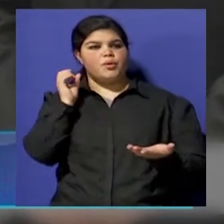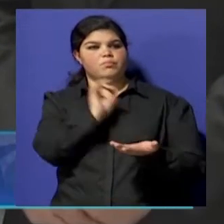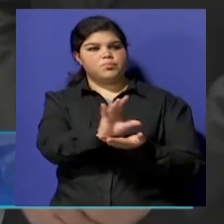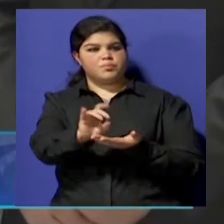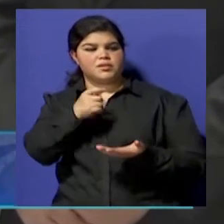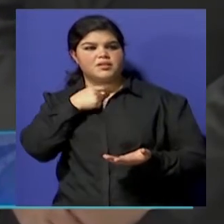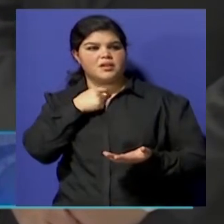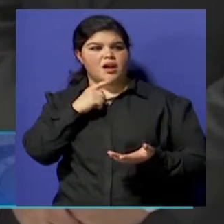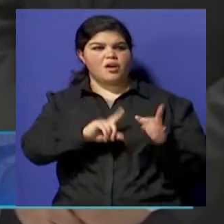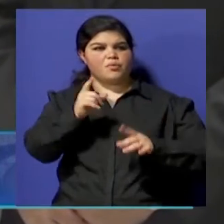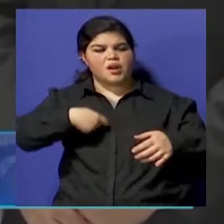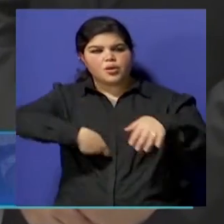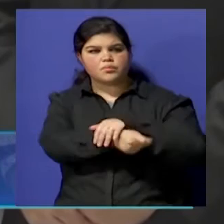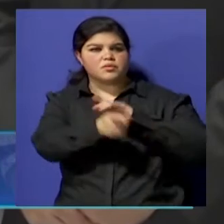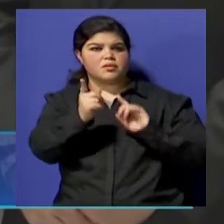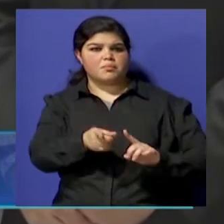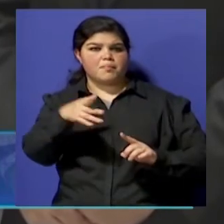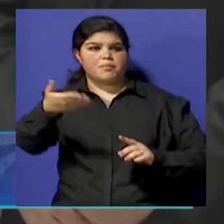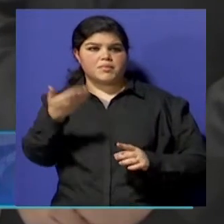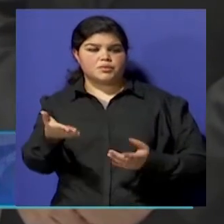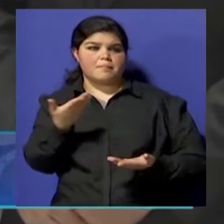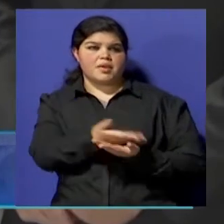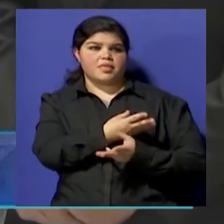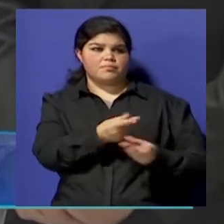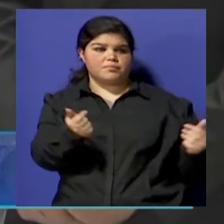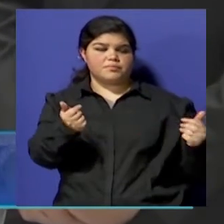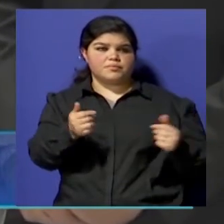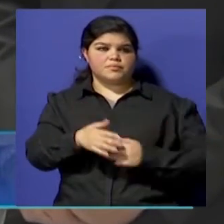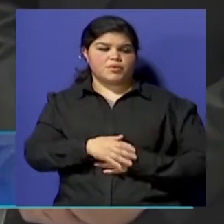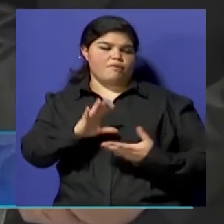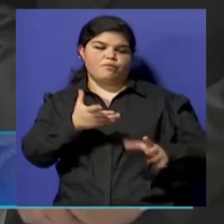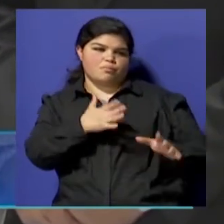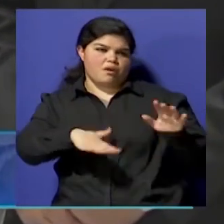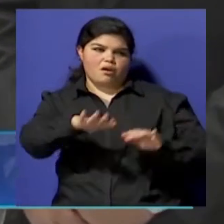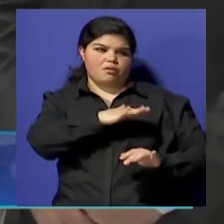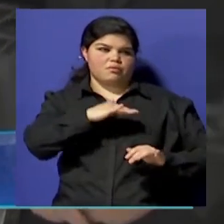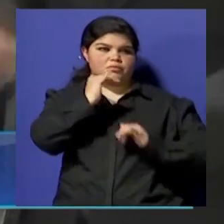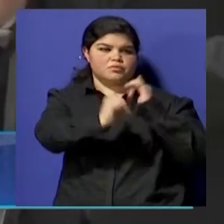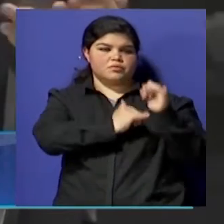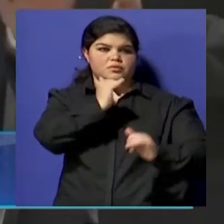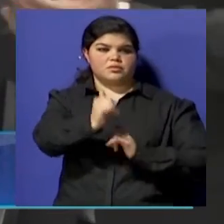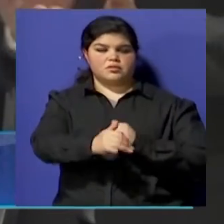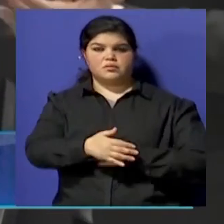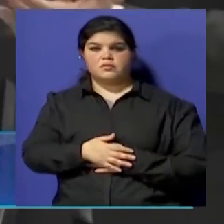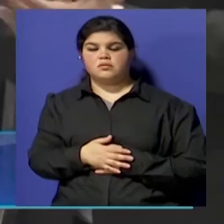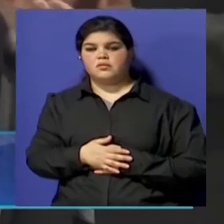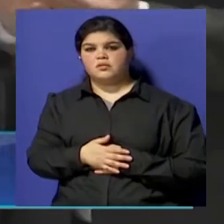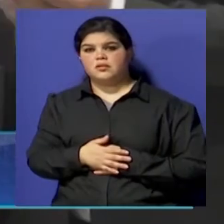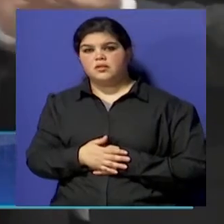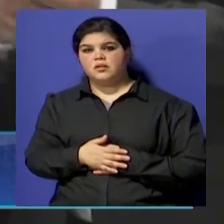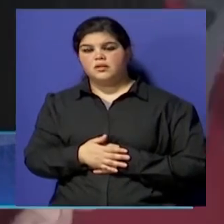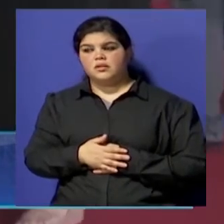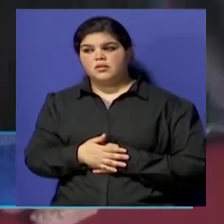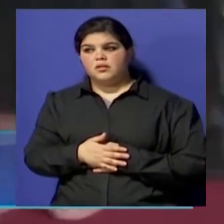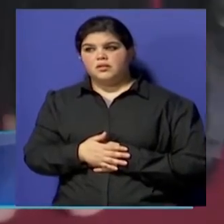visible que la gente también pide que se acabe, ¿no? Sí, es como dar un escenario a la situación, propongo al debate, ¿no? Claro, digamos, el